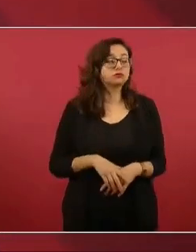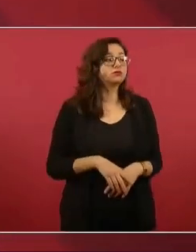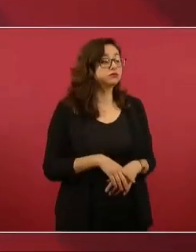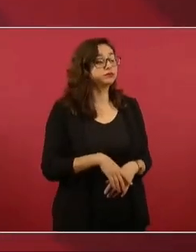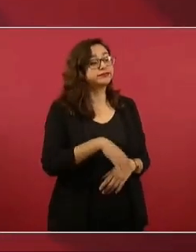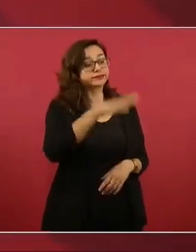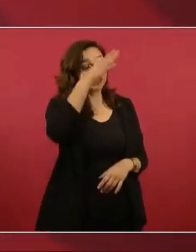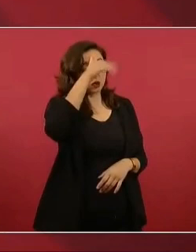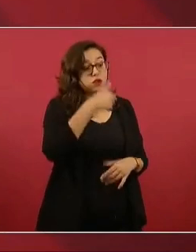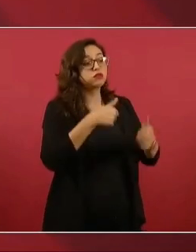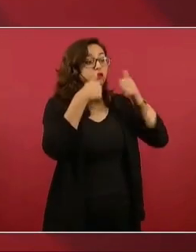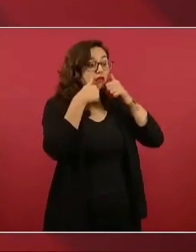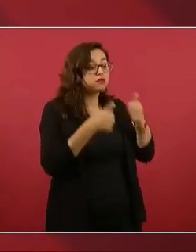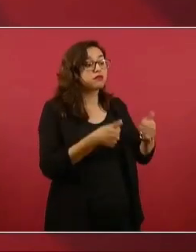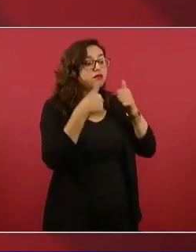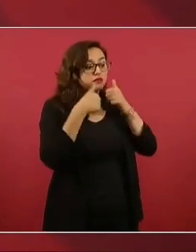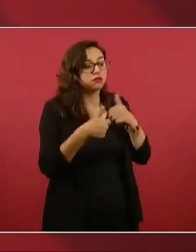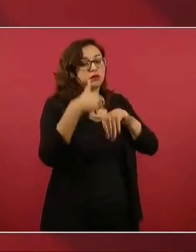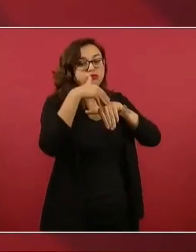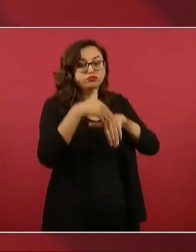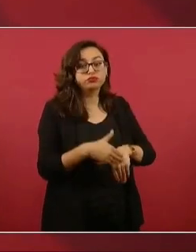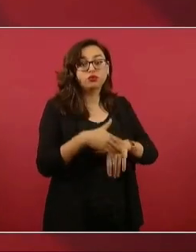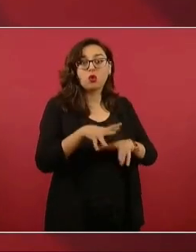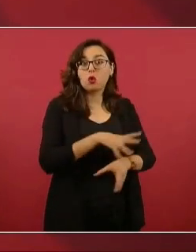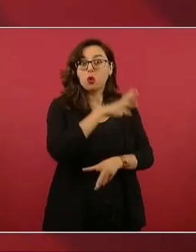les hacía caso en todo.